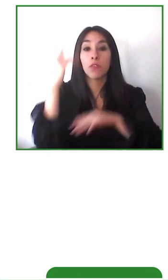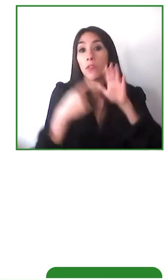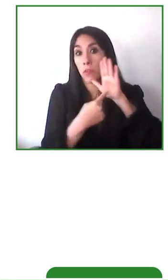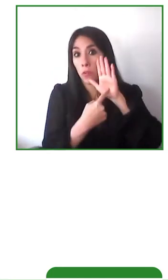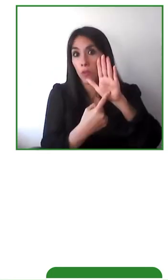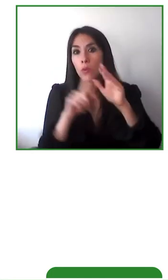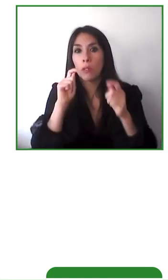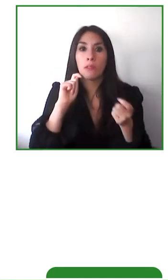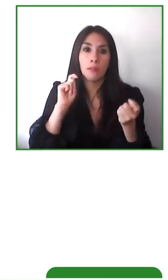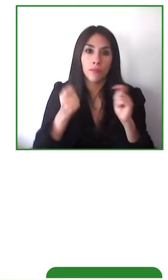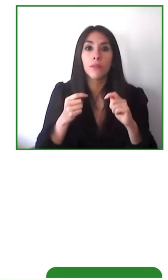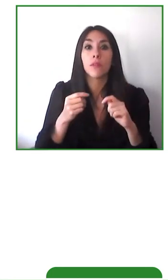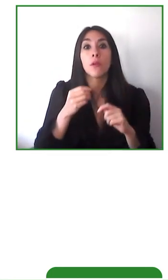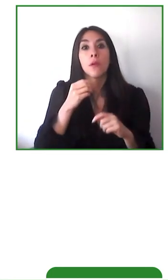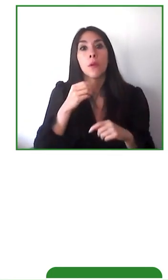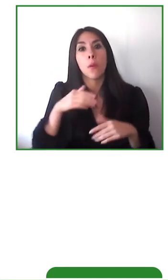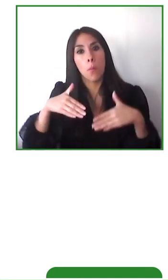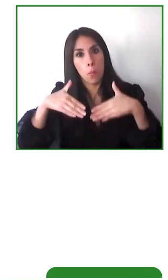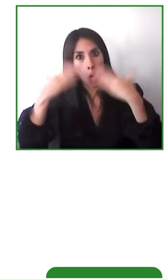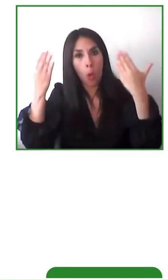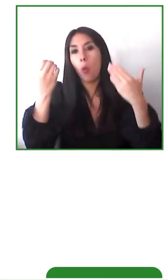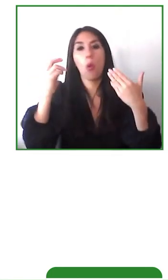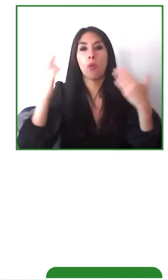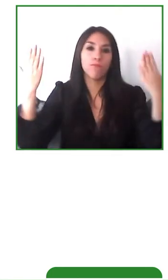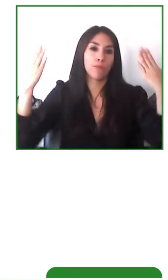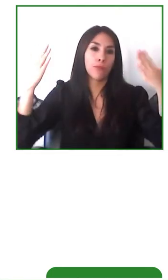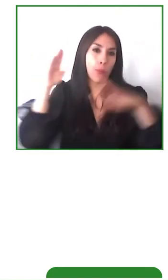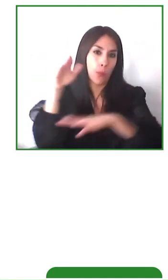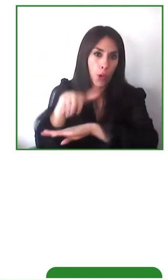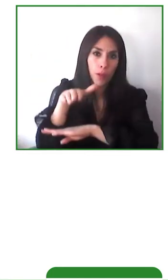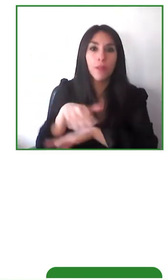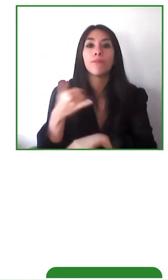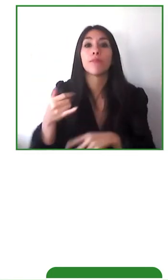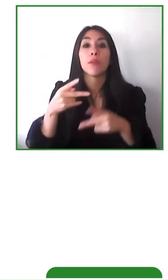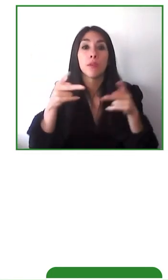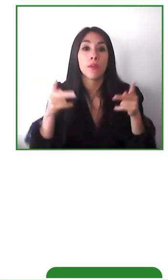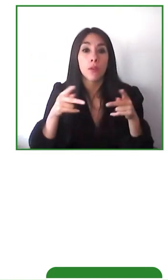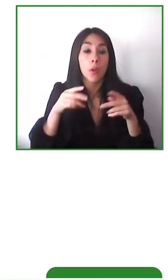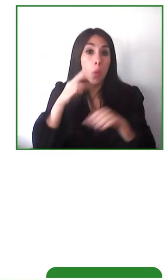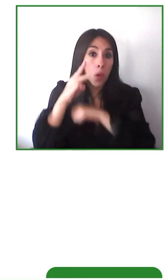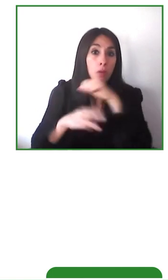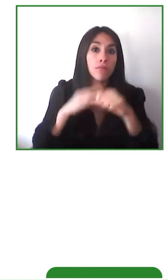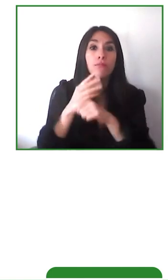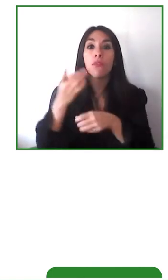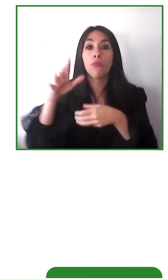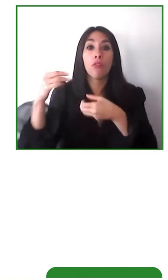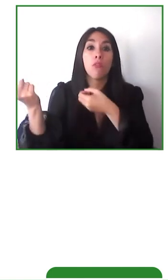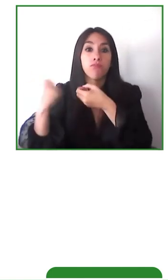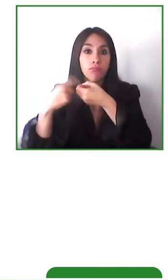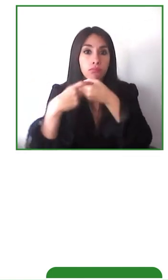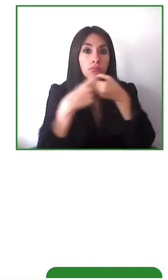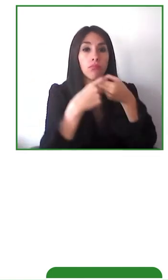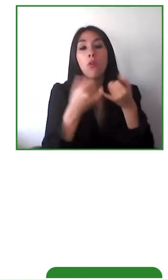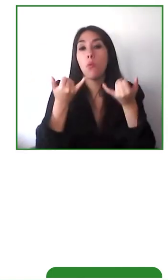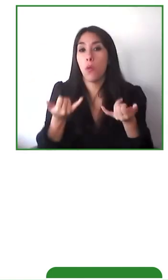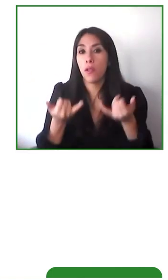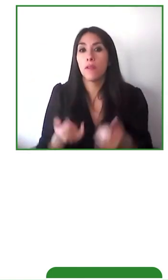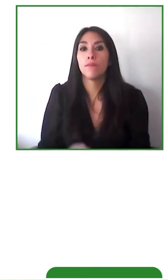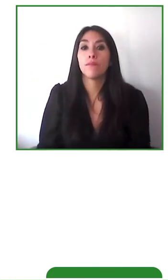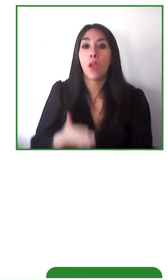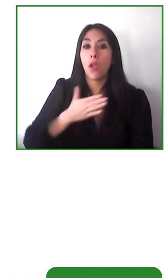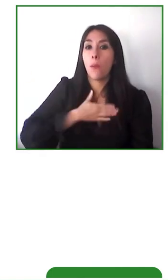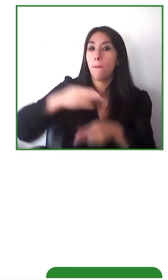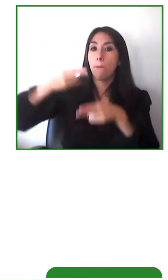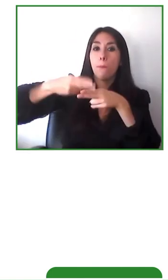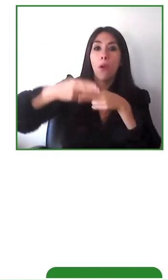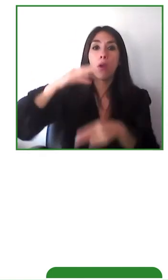en qué lugar del mundo nos están conectando con nosotros hoy. Mi nombre es Cesarina Nicolae, soy la moderadora